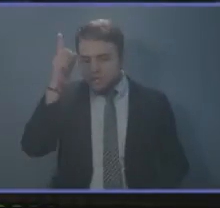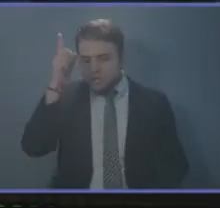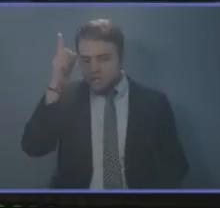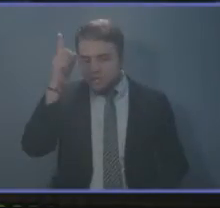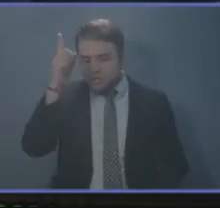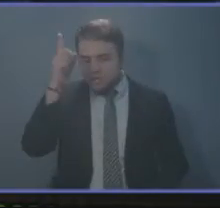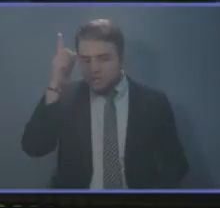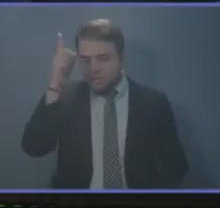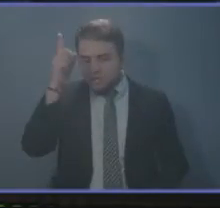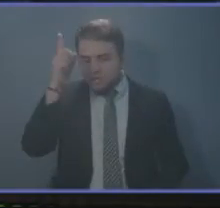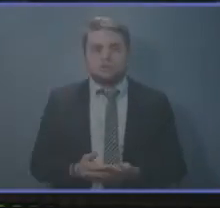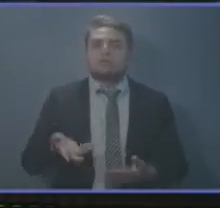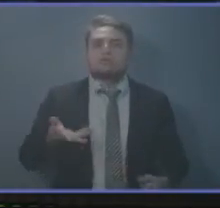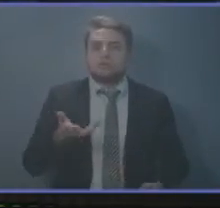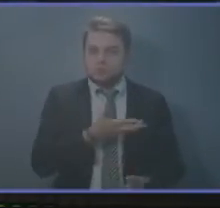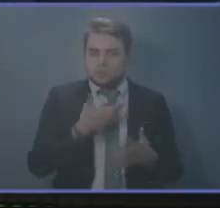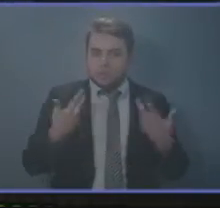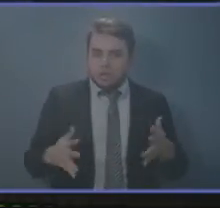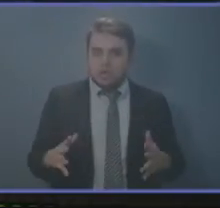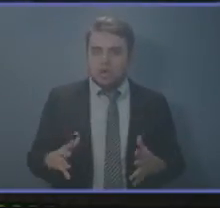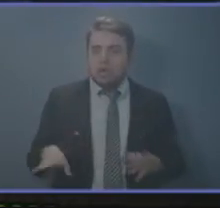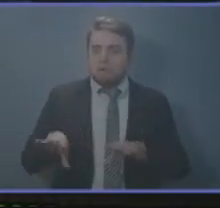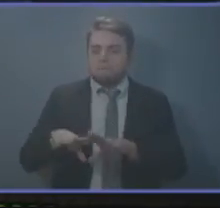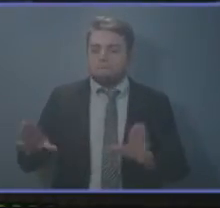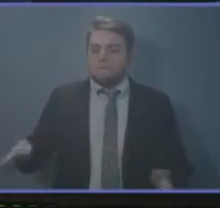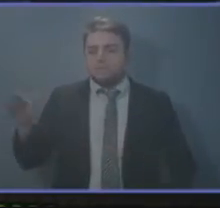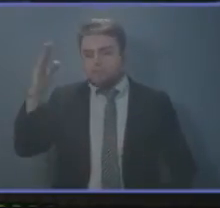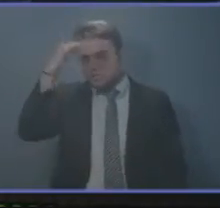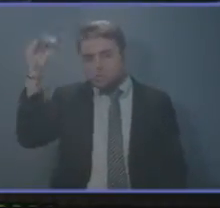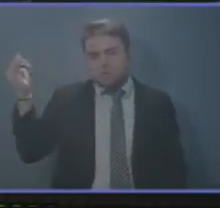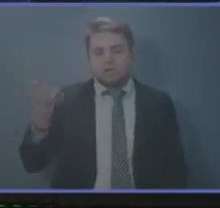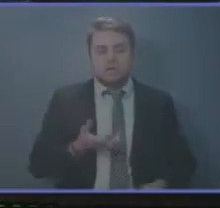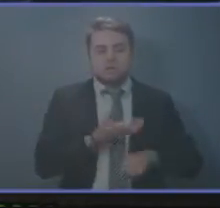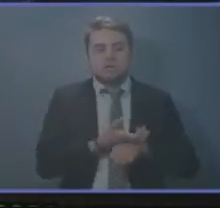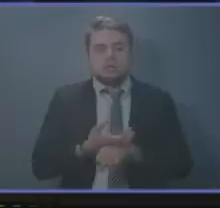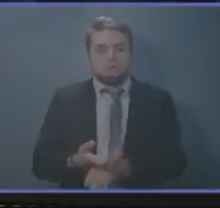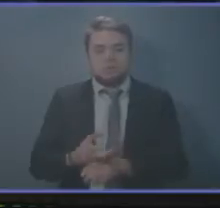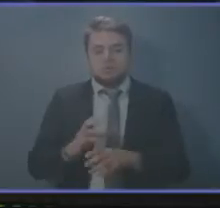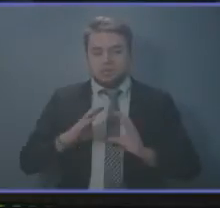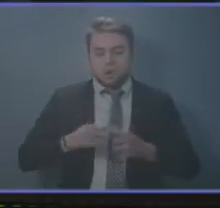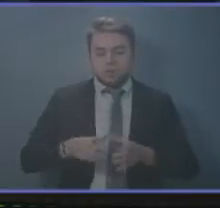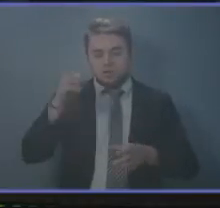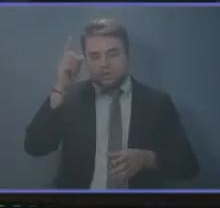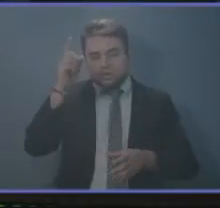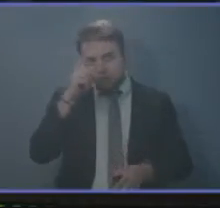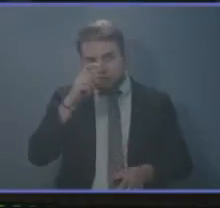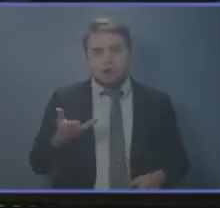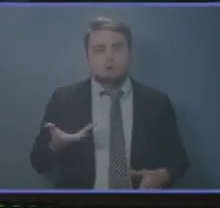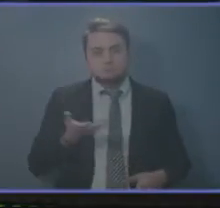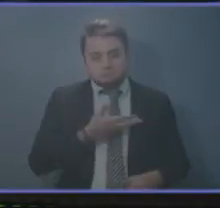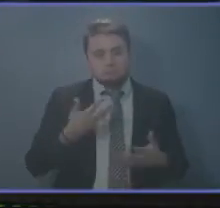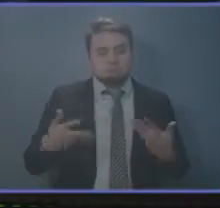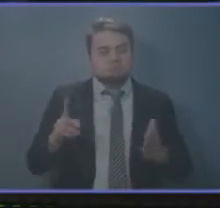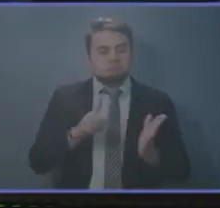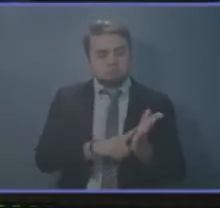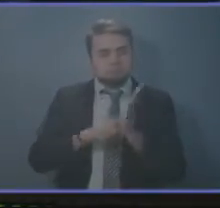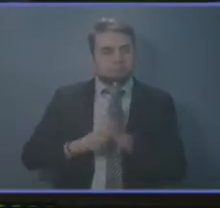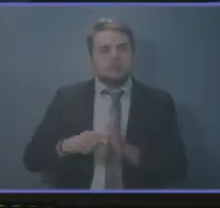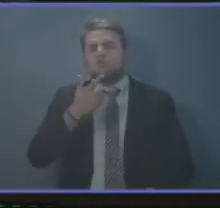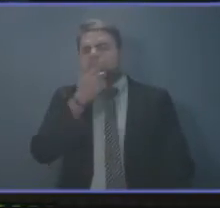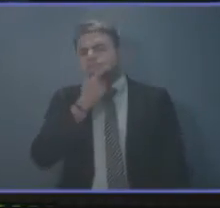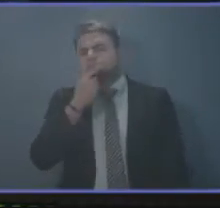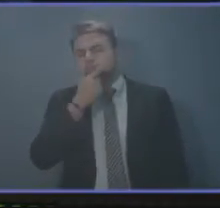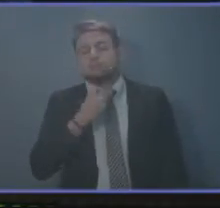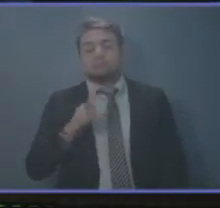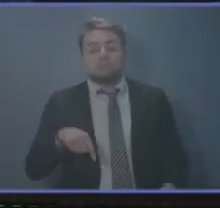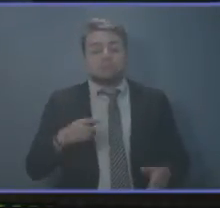propuesta. Recibimos a la Mesa Nacional de Transporte en la Comisión de Trabajo y Previsión Social, quienes nos plantearon algunas dudas sobre